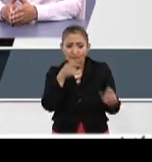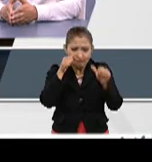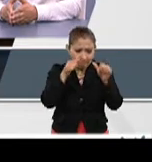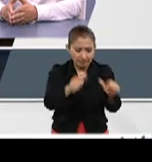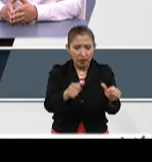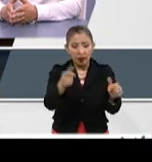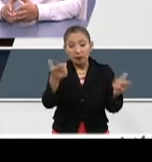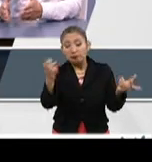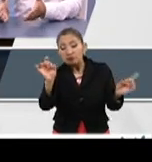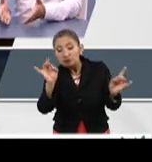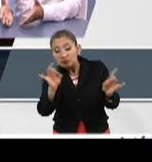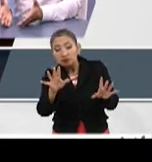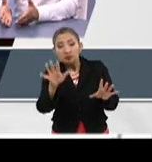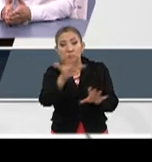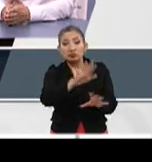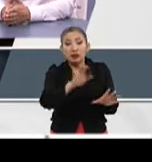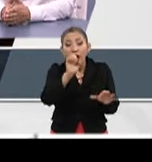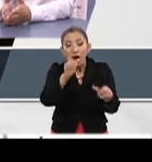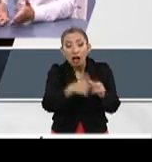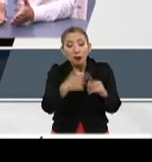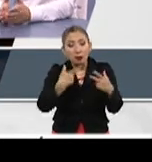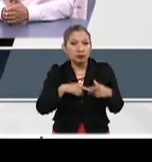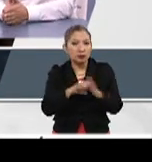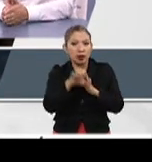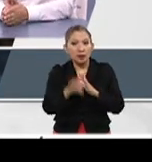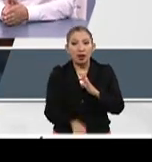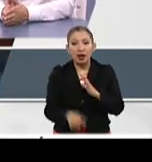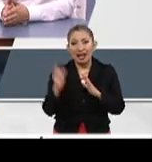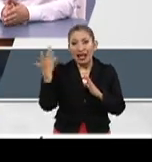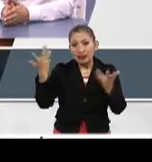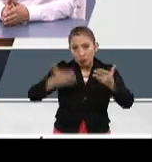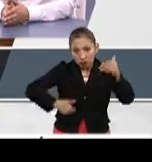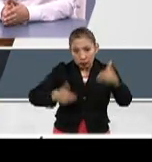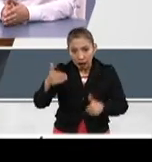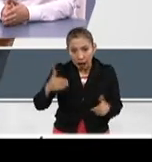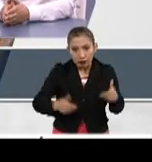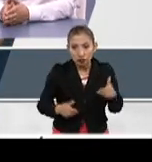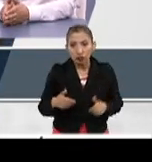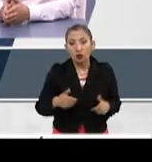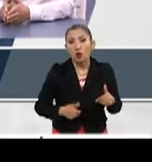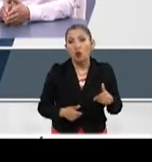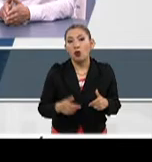focalizada hacia alguna de las personas. Por ejemplo, hacemos teatro